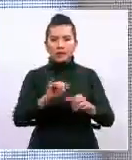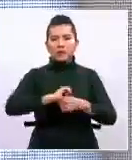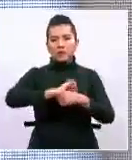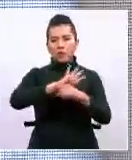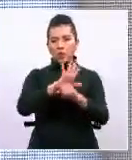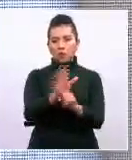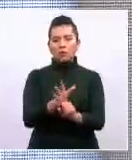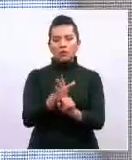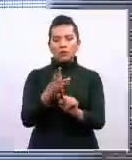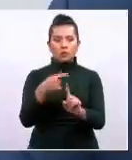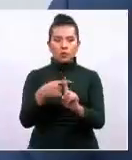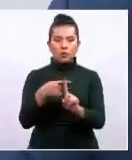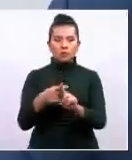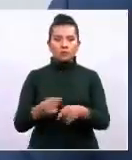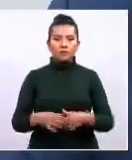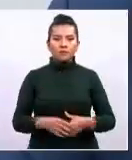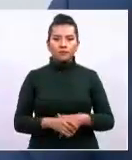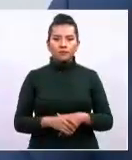COVID-19.